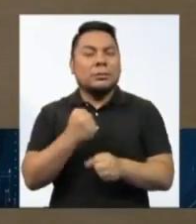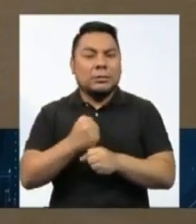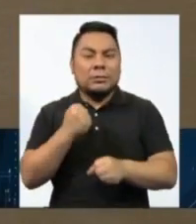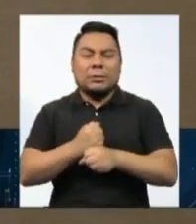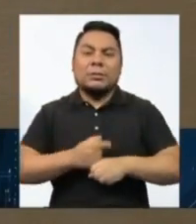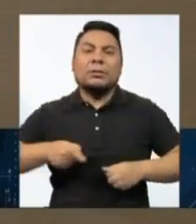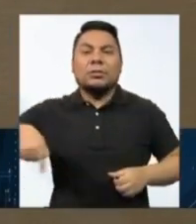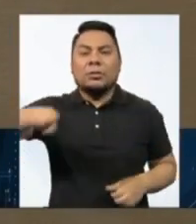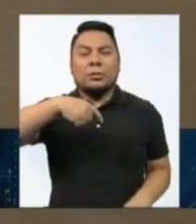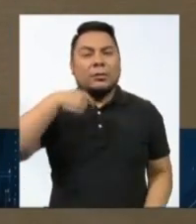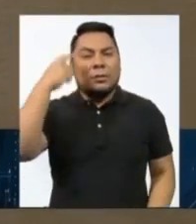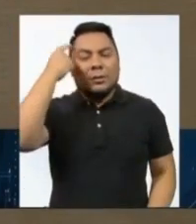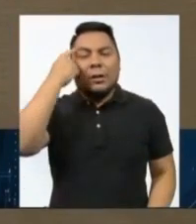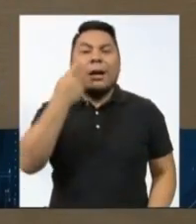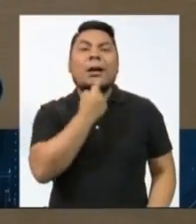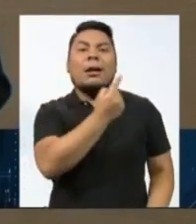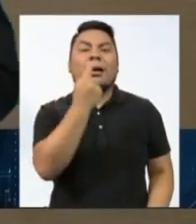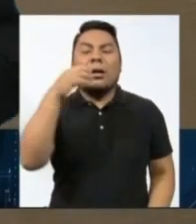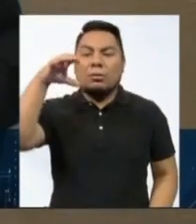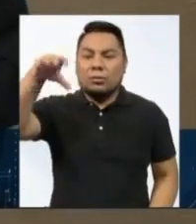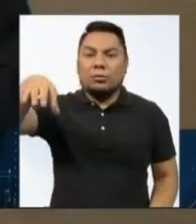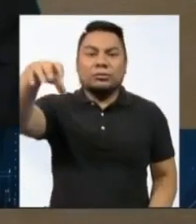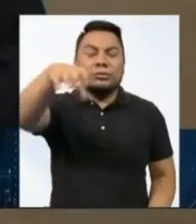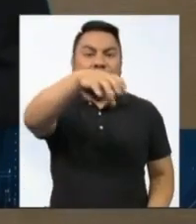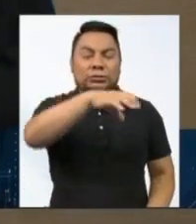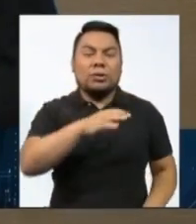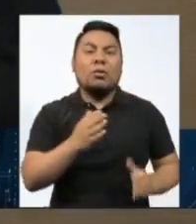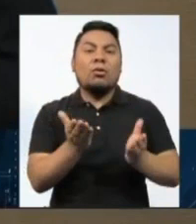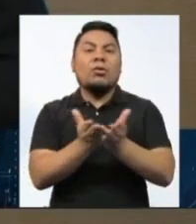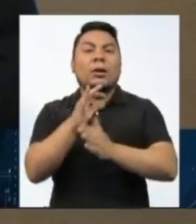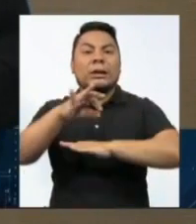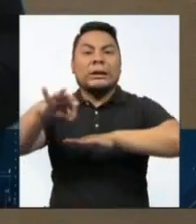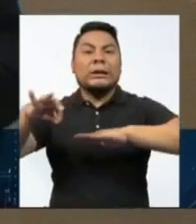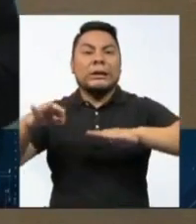cada consejo departamental del Colegio de Ingenieros